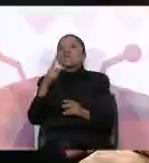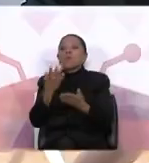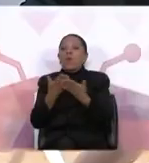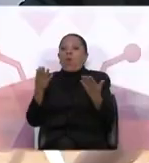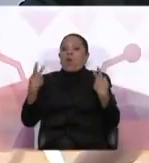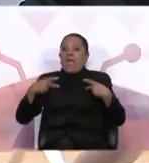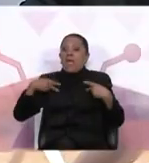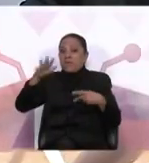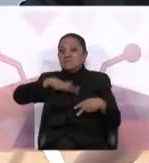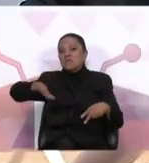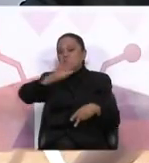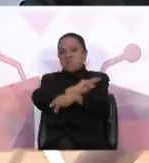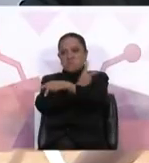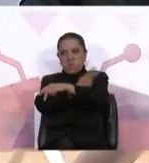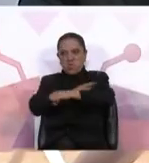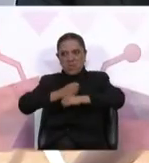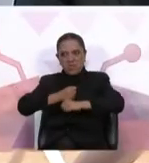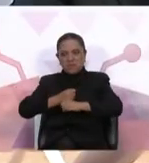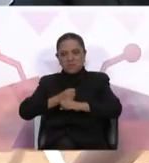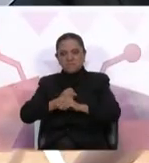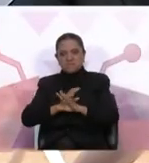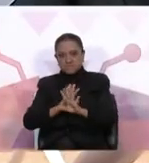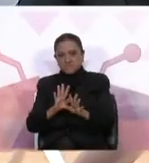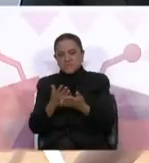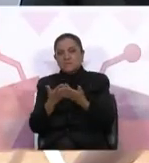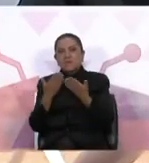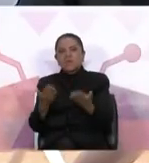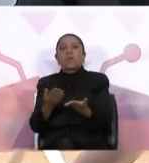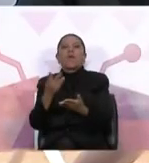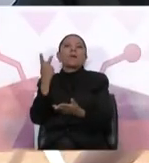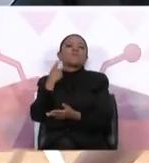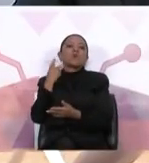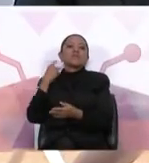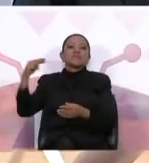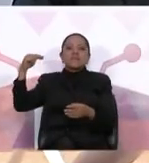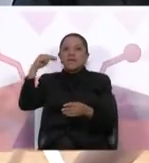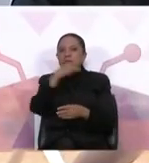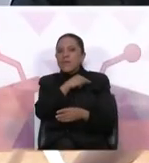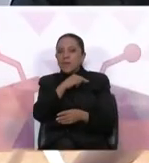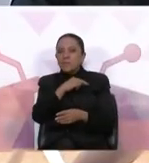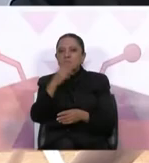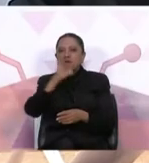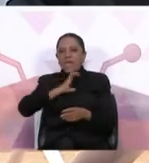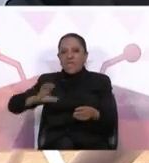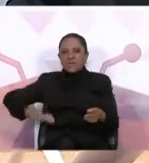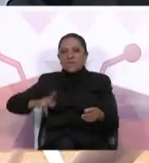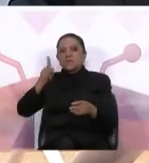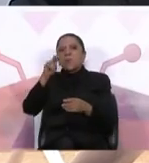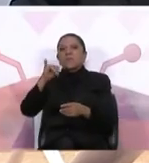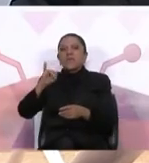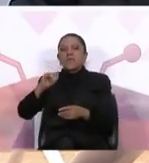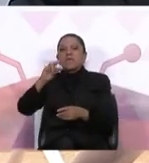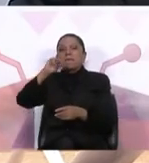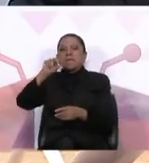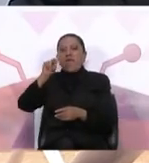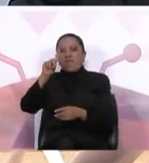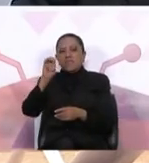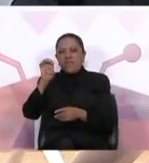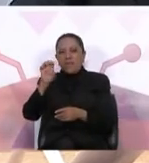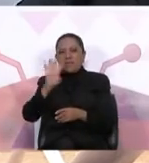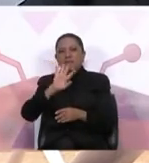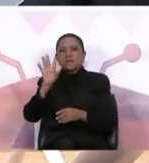candidata preguntas de carácter político rápidas en ráfaga al candidato del pri jorge meade ocaranza porro líder